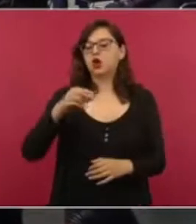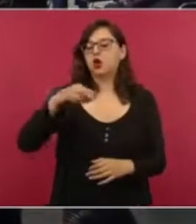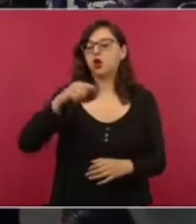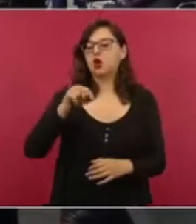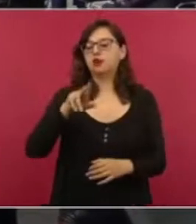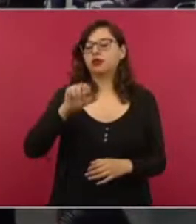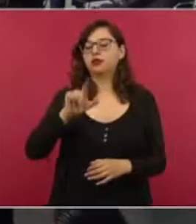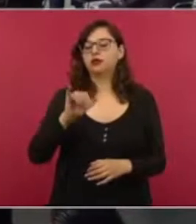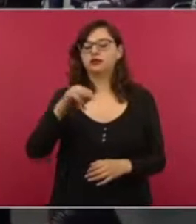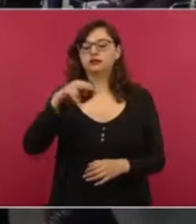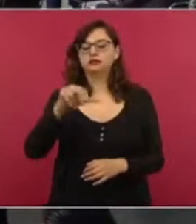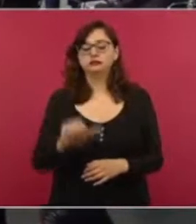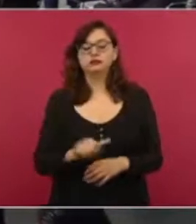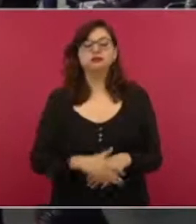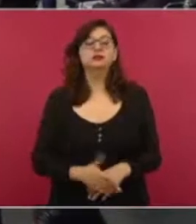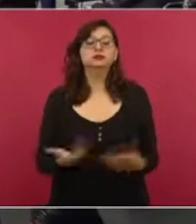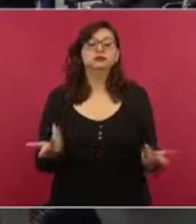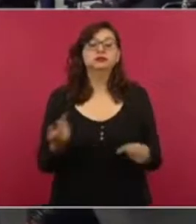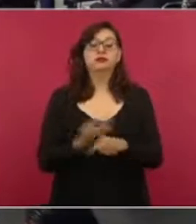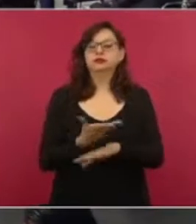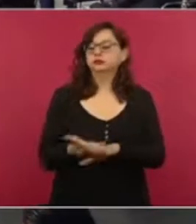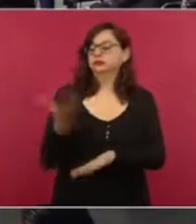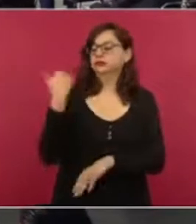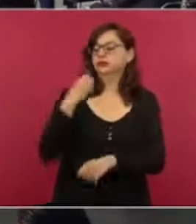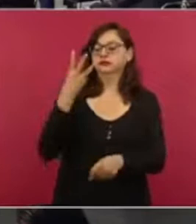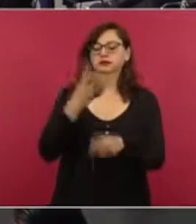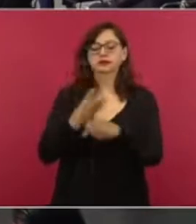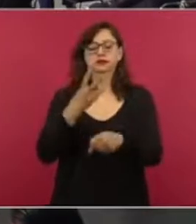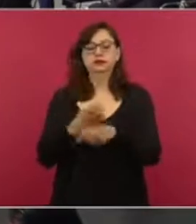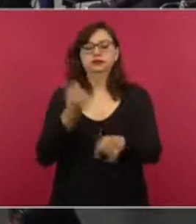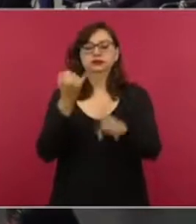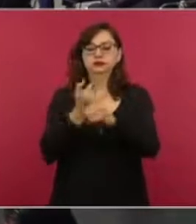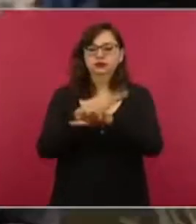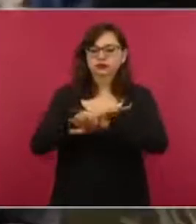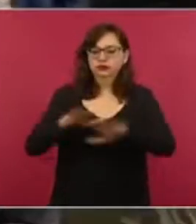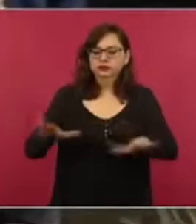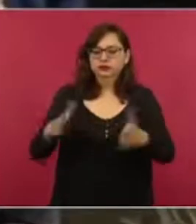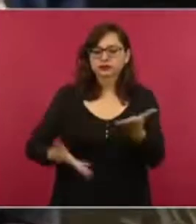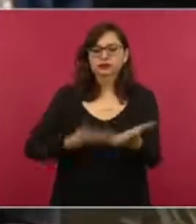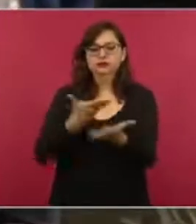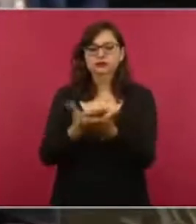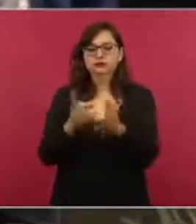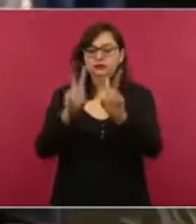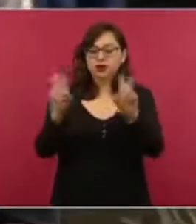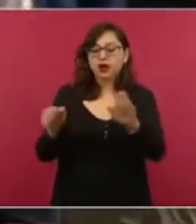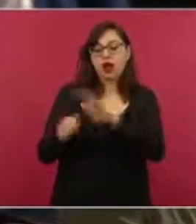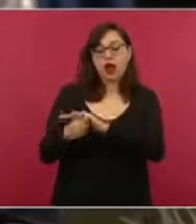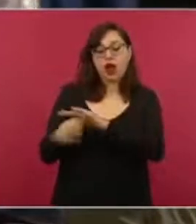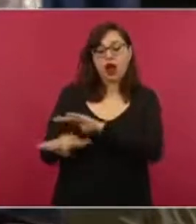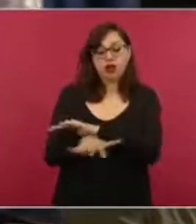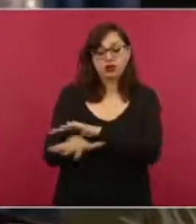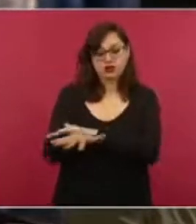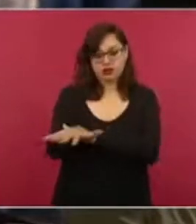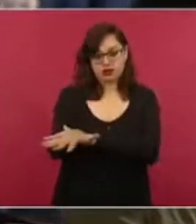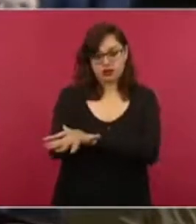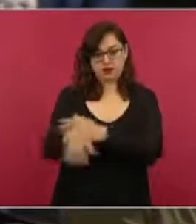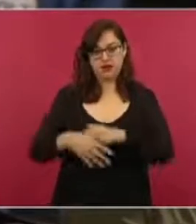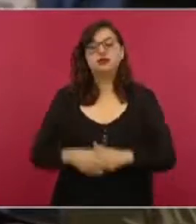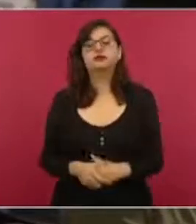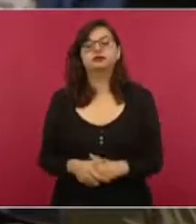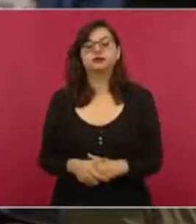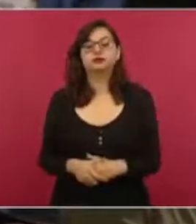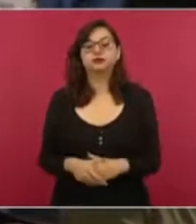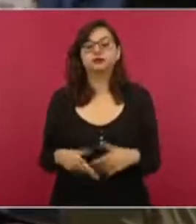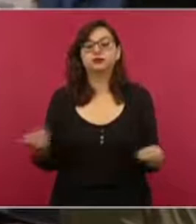presentó este tercer informe tan importante para conocer la verdad acerca del caso Ayotzinapa. Y